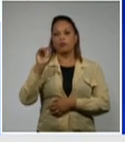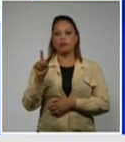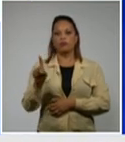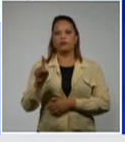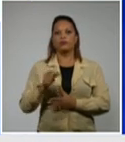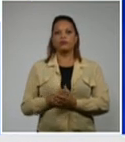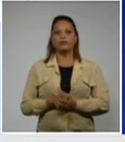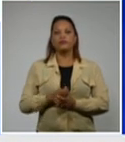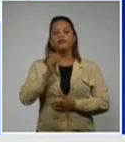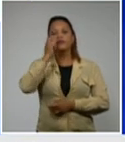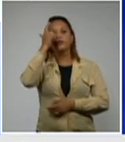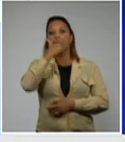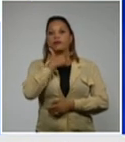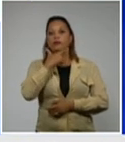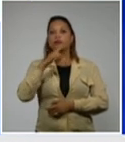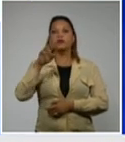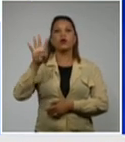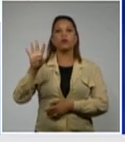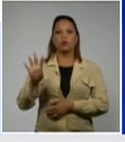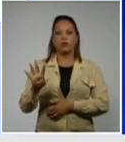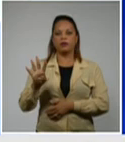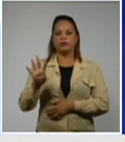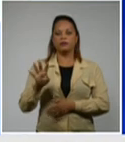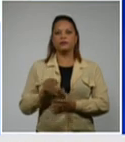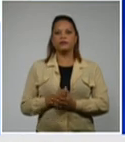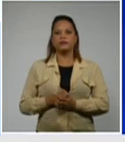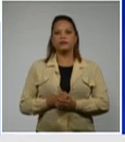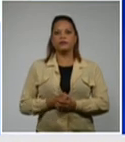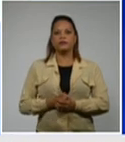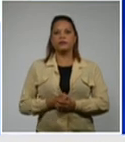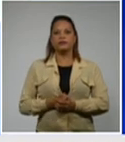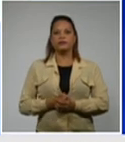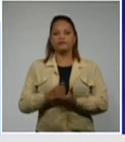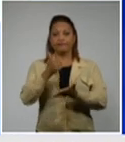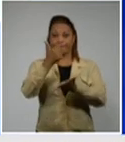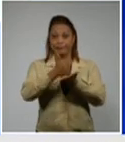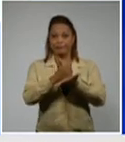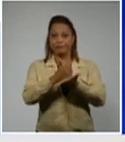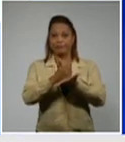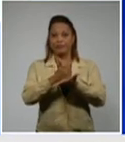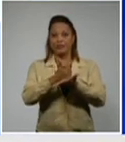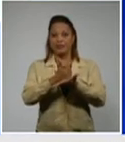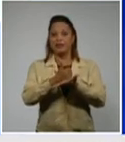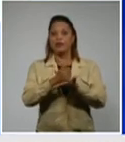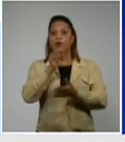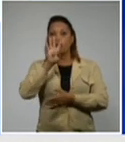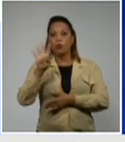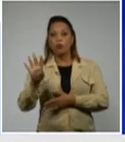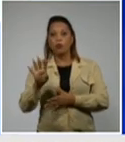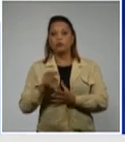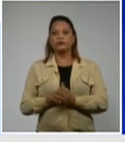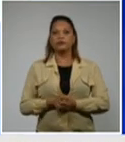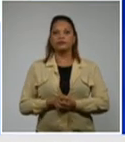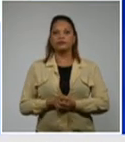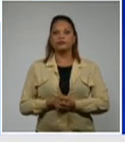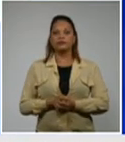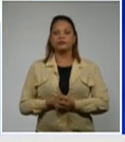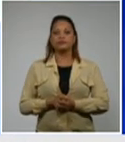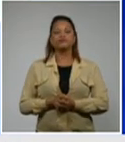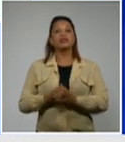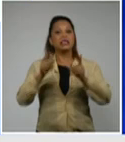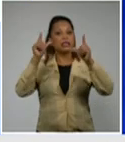Ávila diagnostica 14 casos en el día de ayer, una reducción con